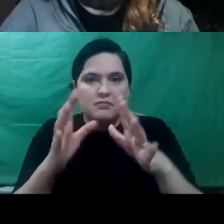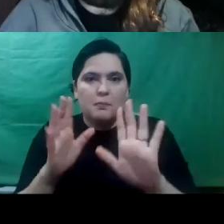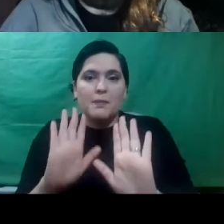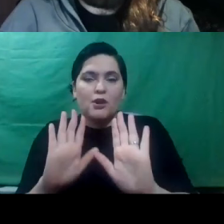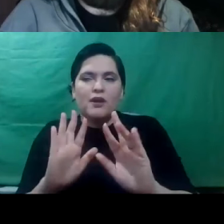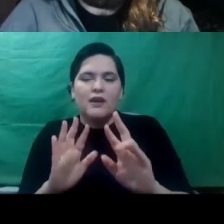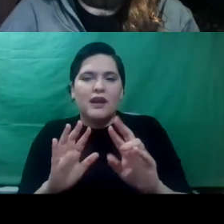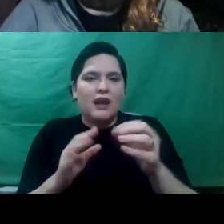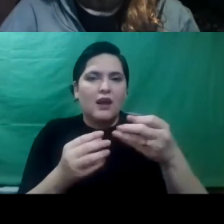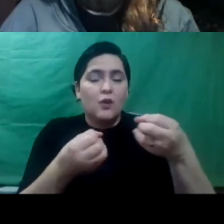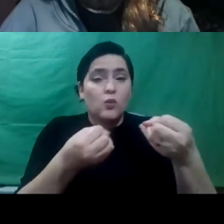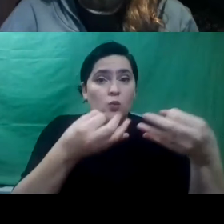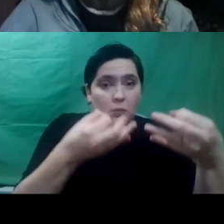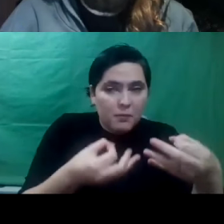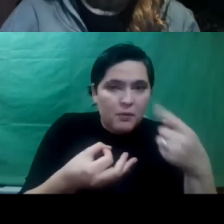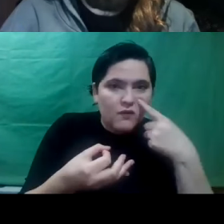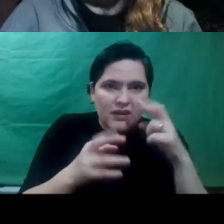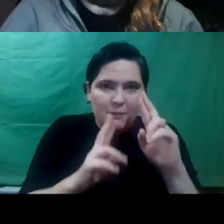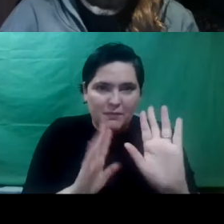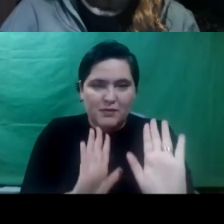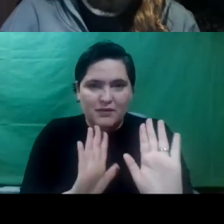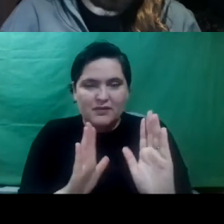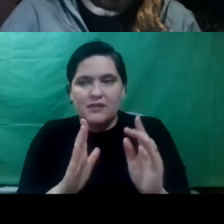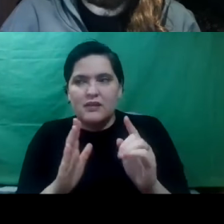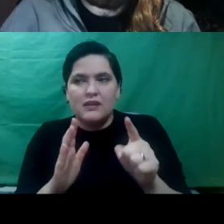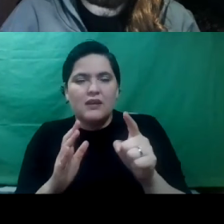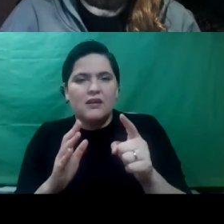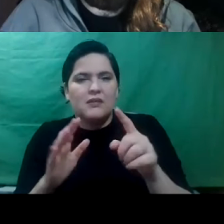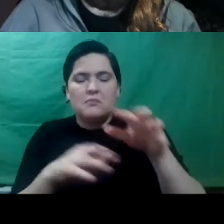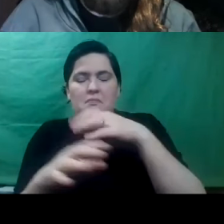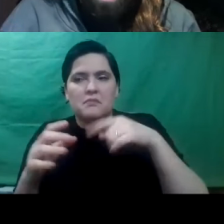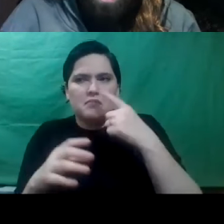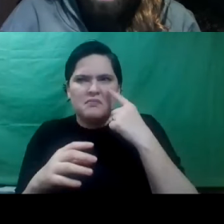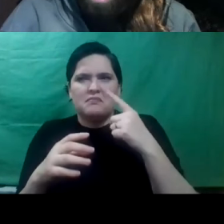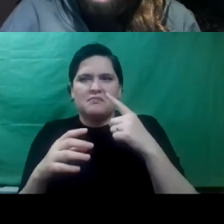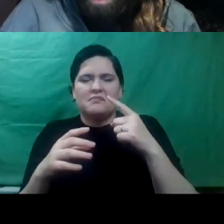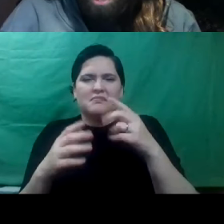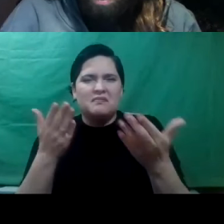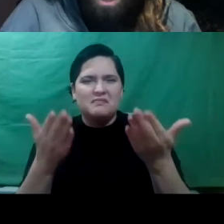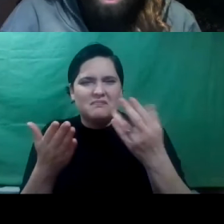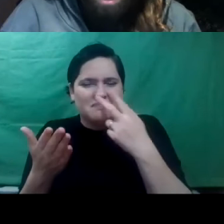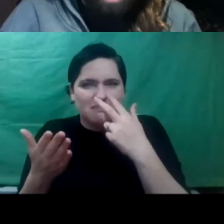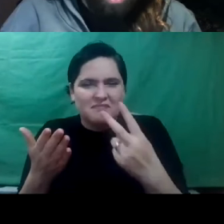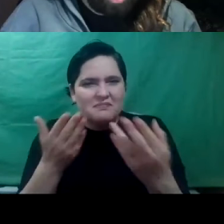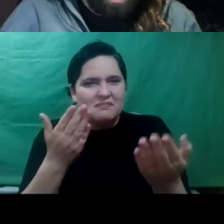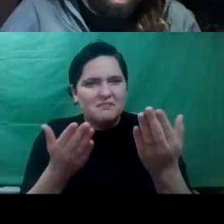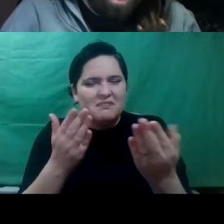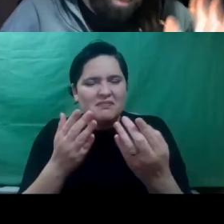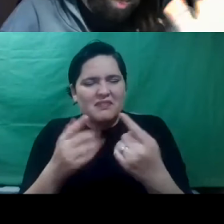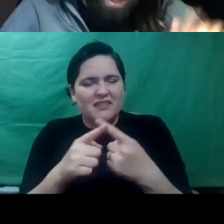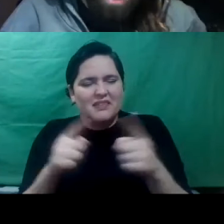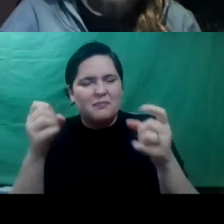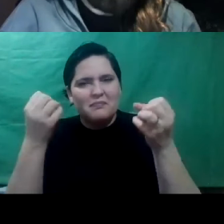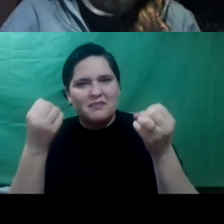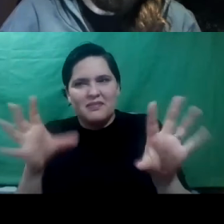mismos valores que teníamos en la matriz original. Cuando hacemos eso, perdemos el delta H. Acá se compara el cambio de entropía con el conectoma,